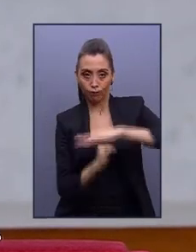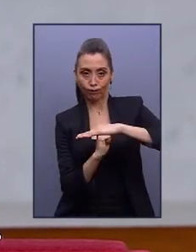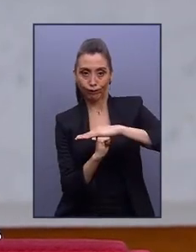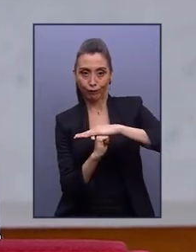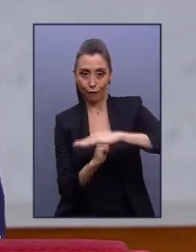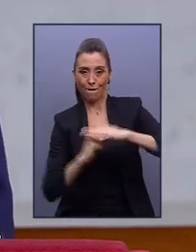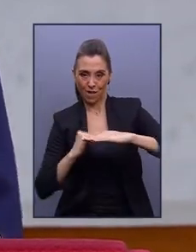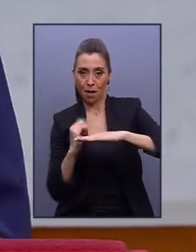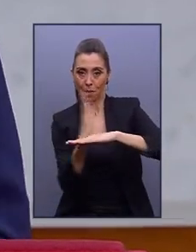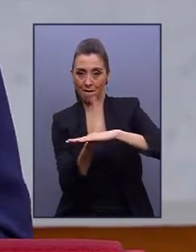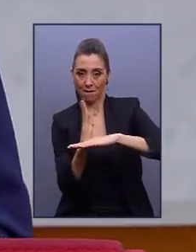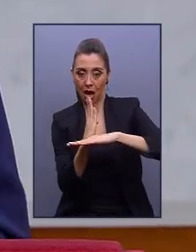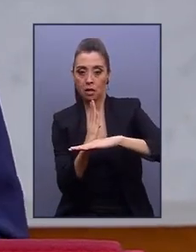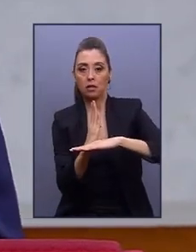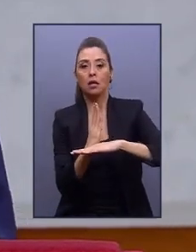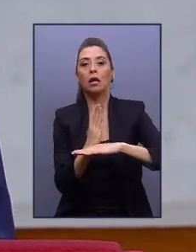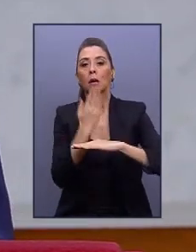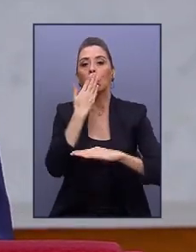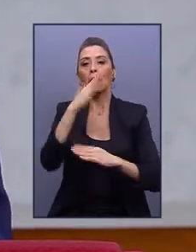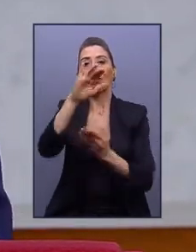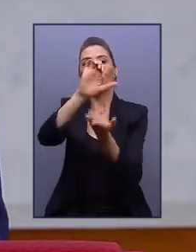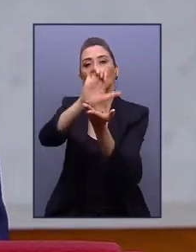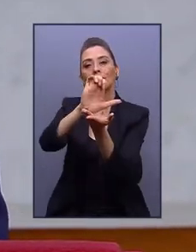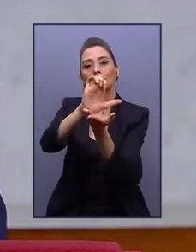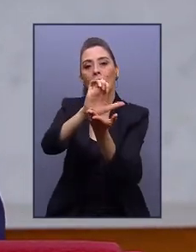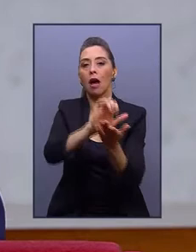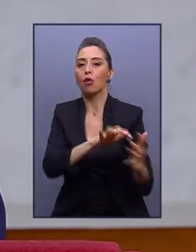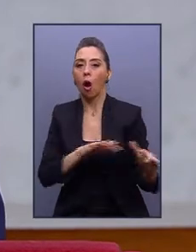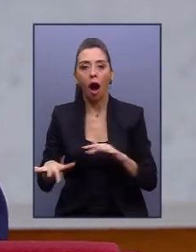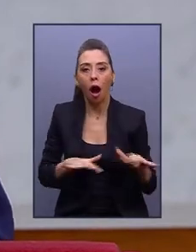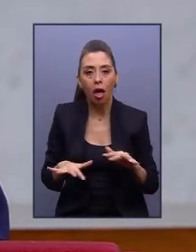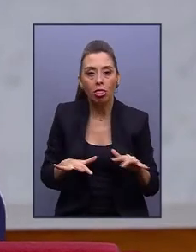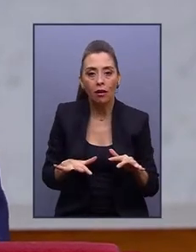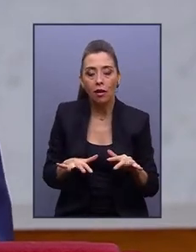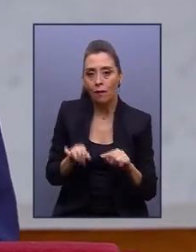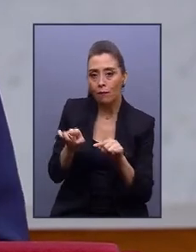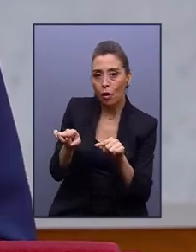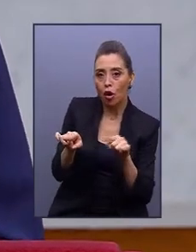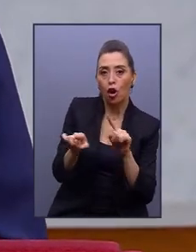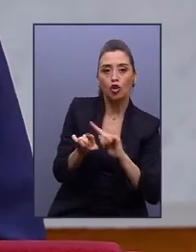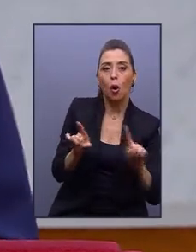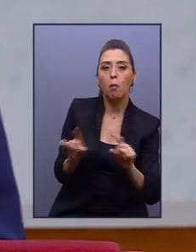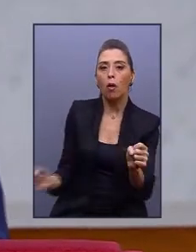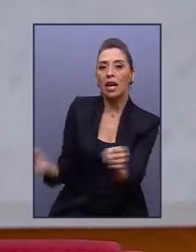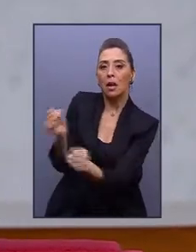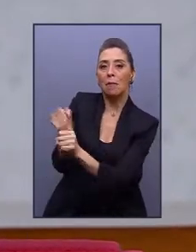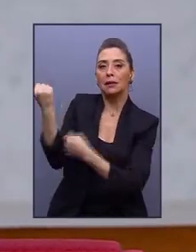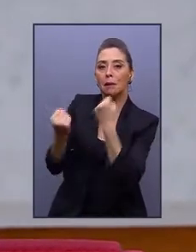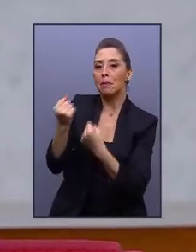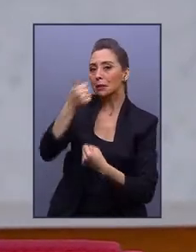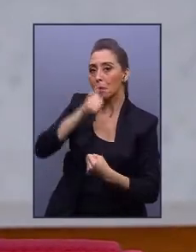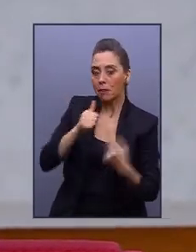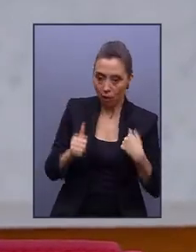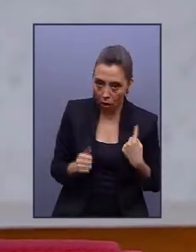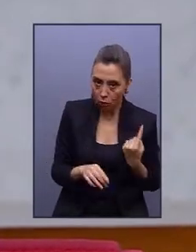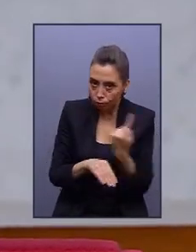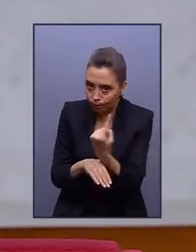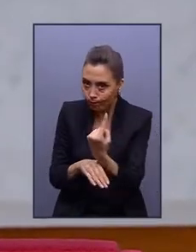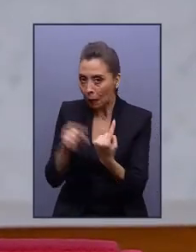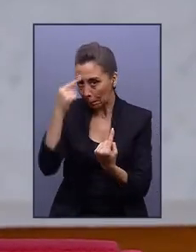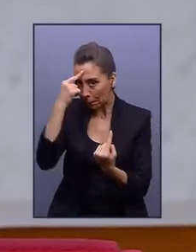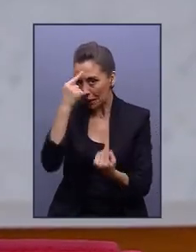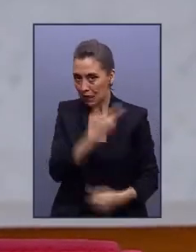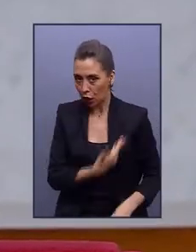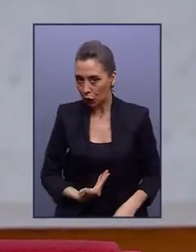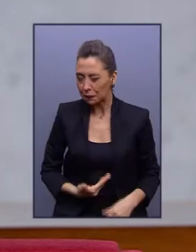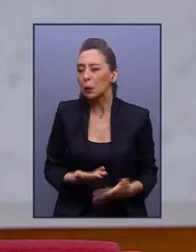también necesitamos un mejor Estado, activo allí donde es irreemplazable. En primer lugar, como gobierno hemos pensado